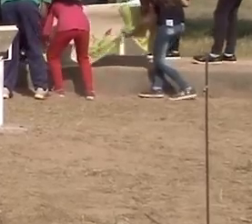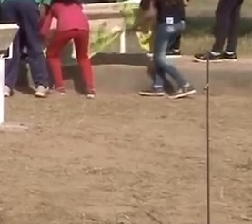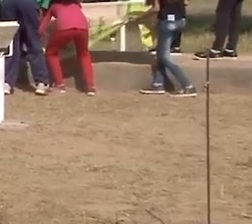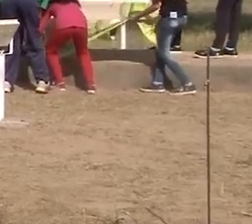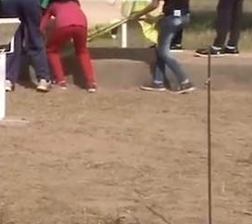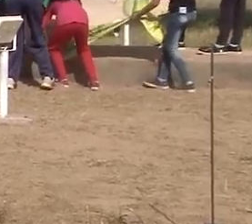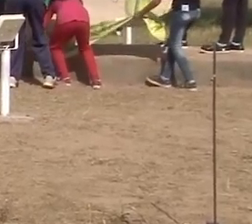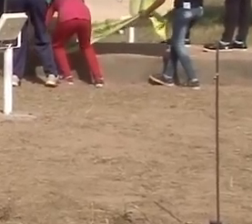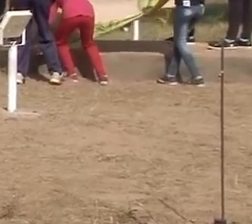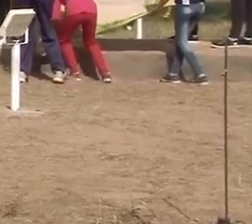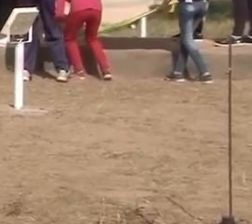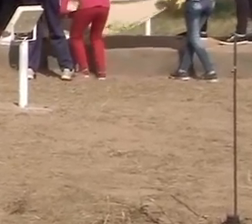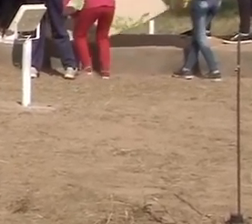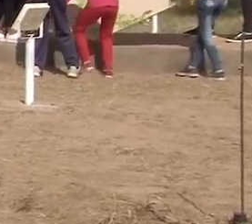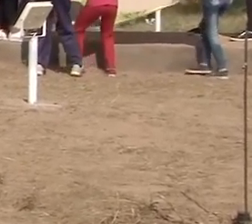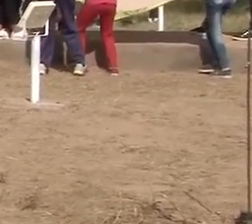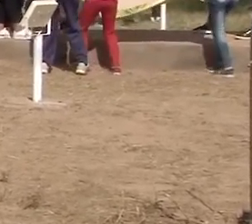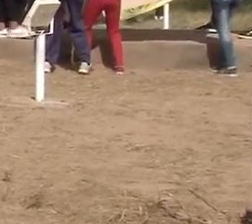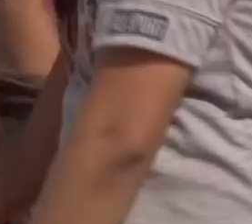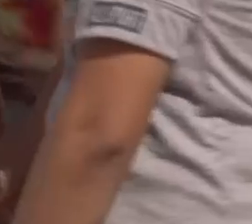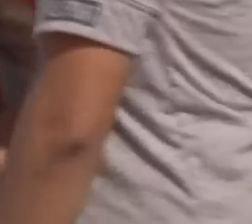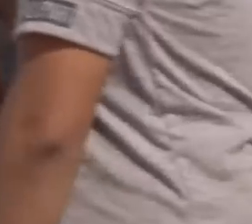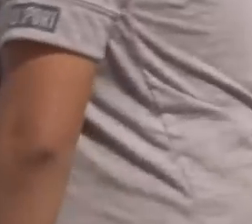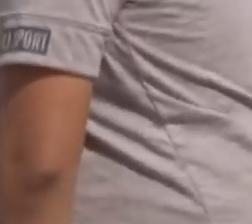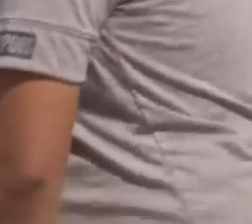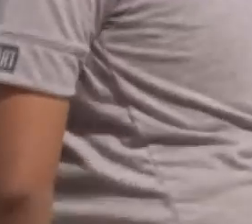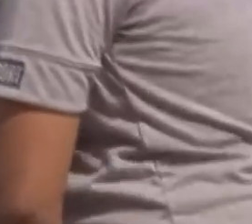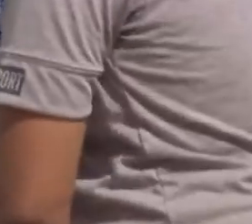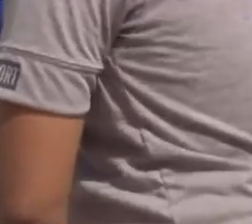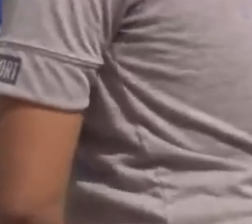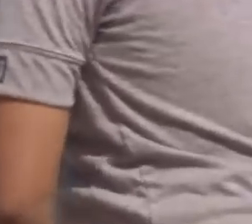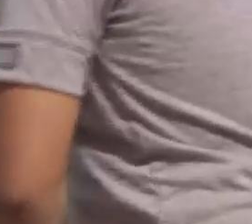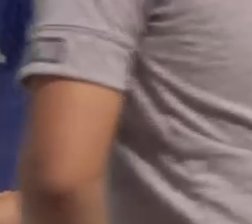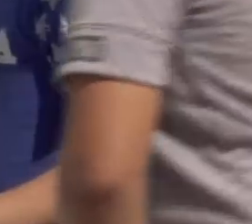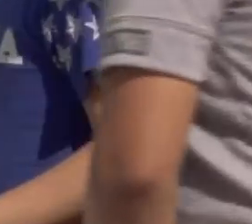servidor, desde Francia hasta los